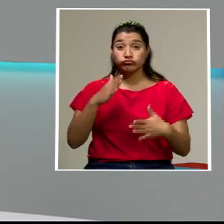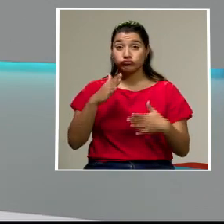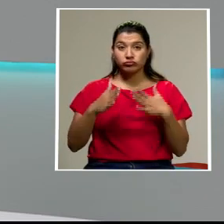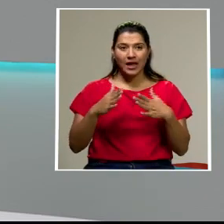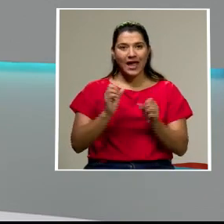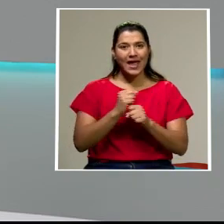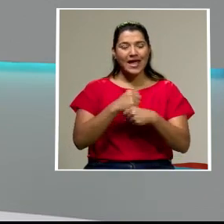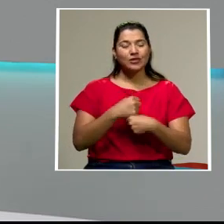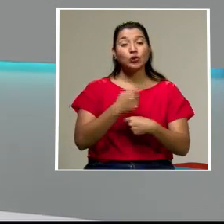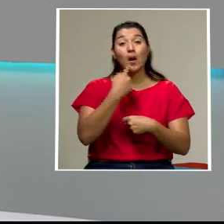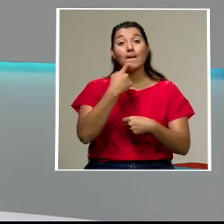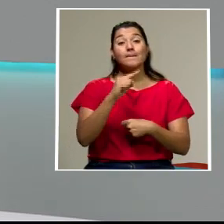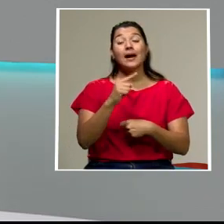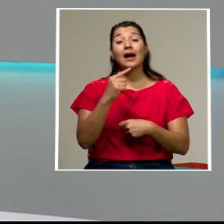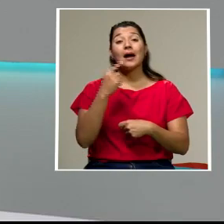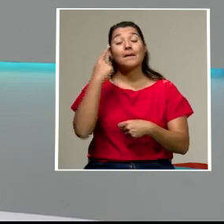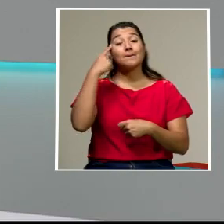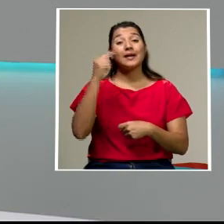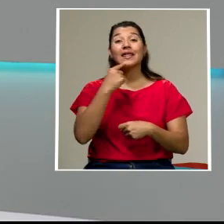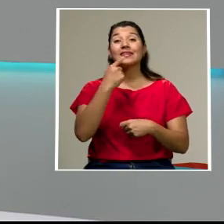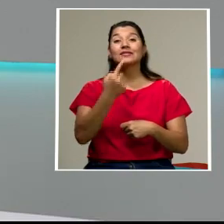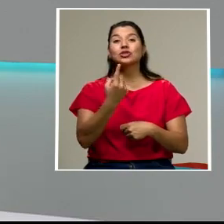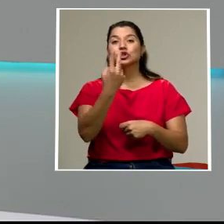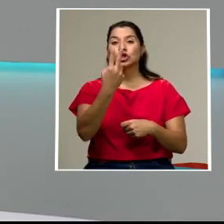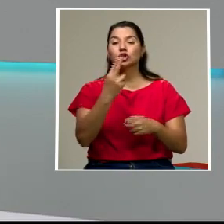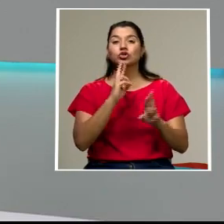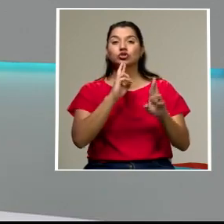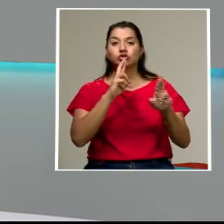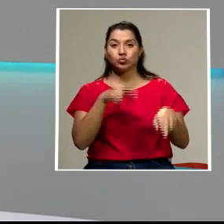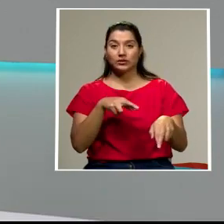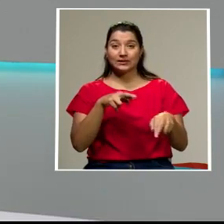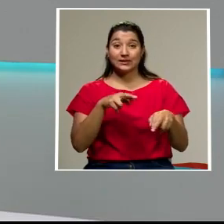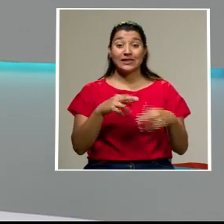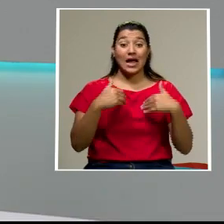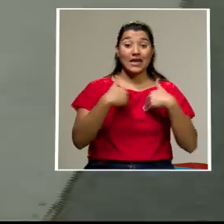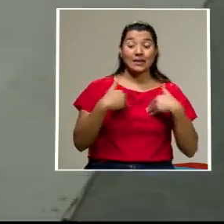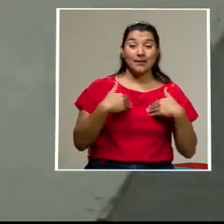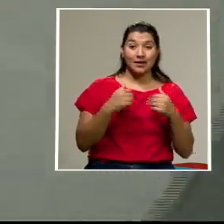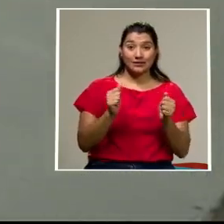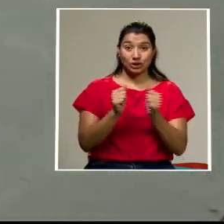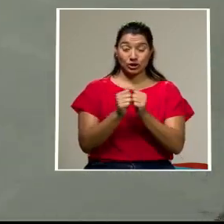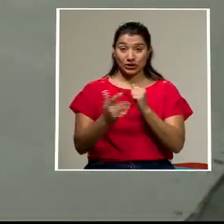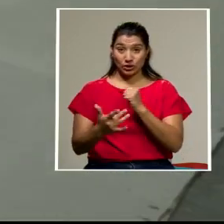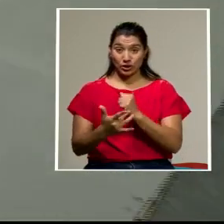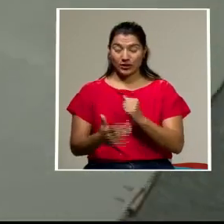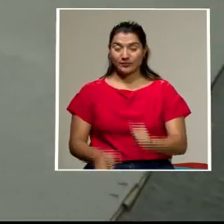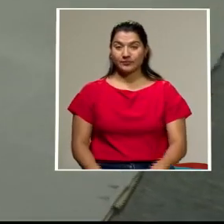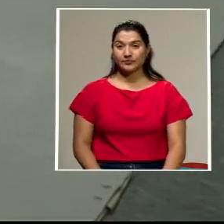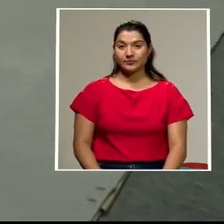a dos de las grandes pasiones de los chinos, las mascotas y la tecnología.